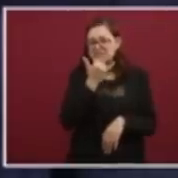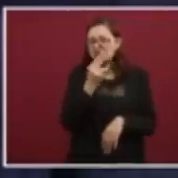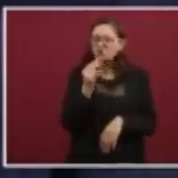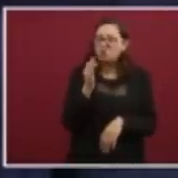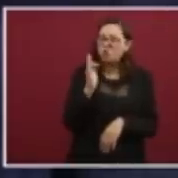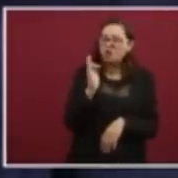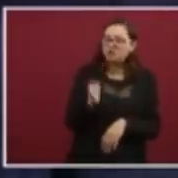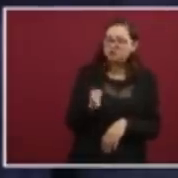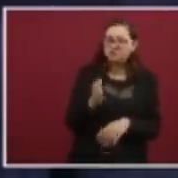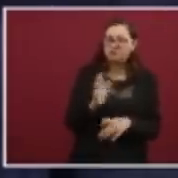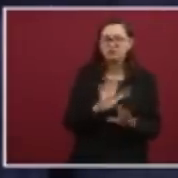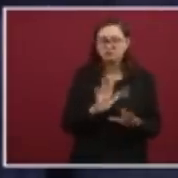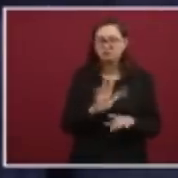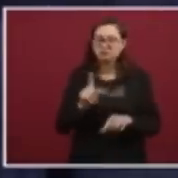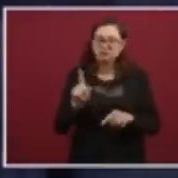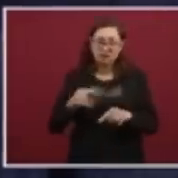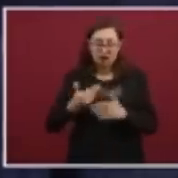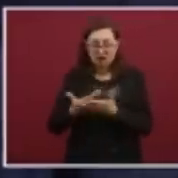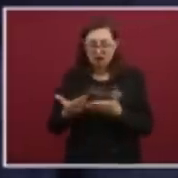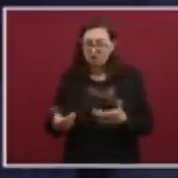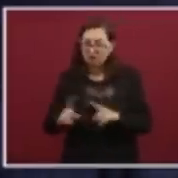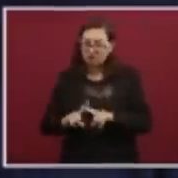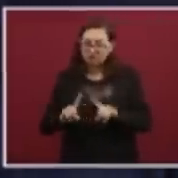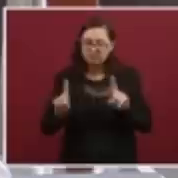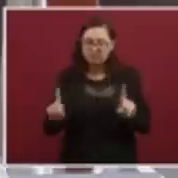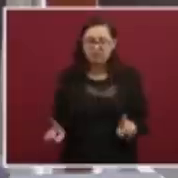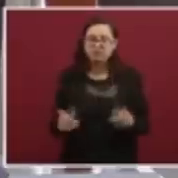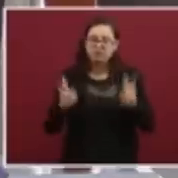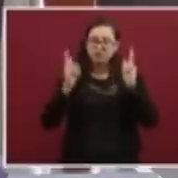no reproducirlo. Espero que no sea así. Muchas gracias.